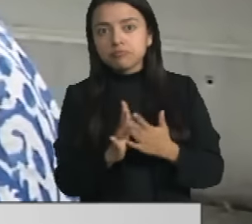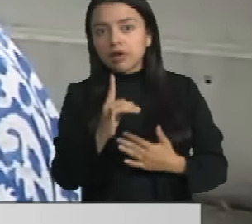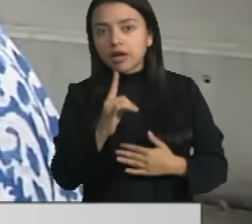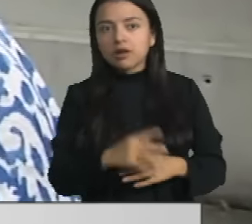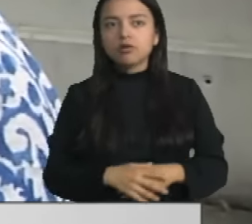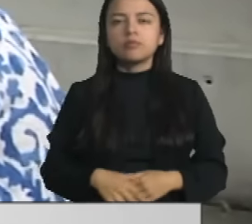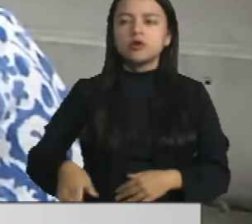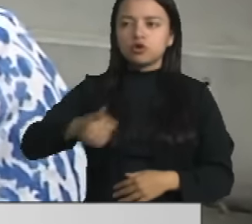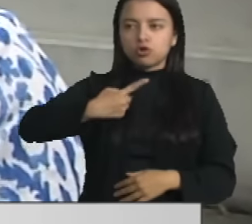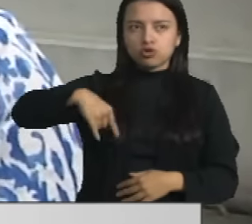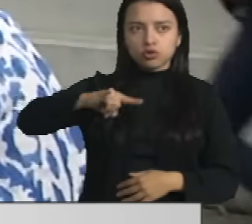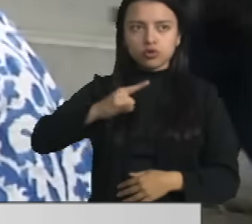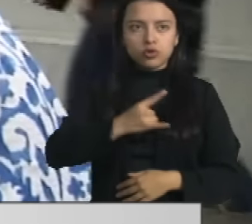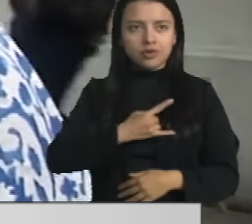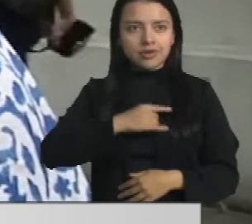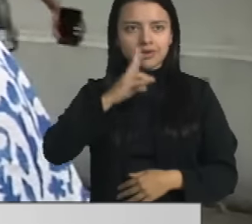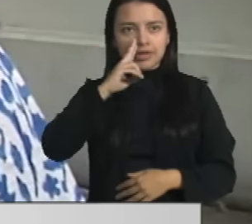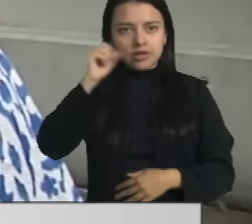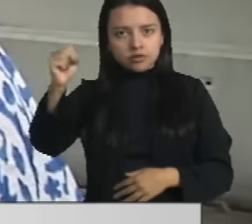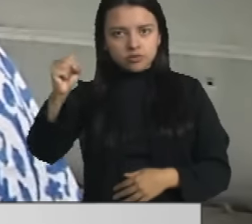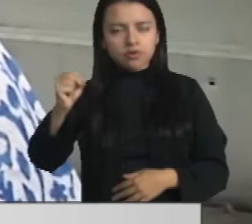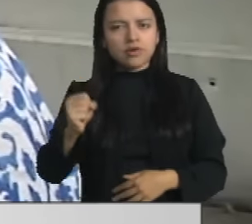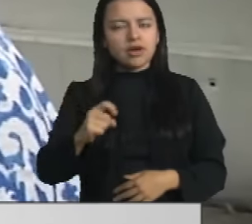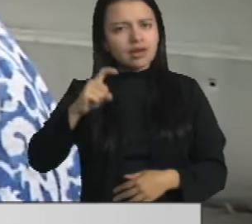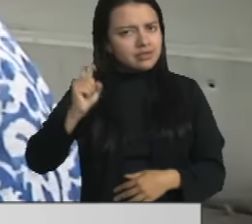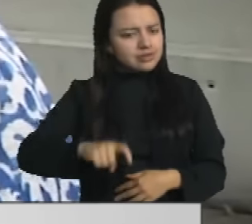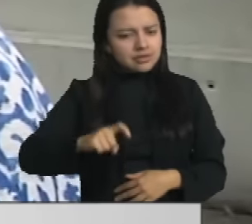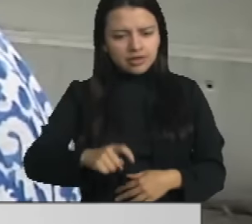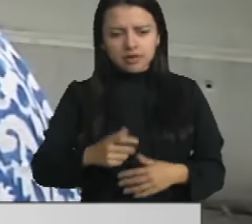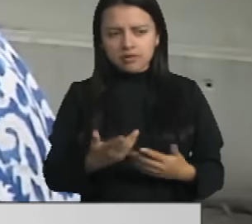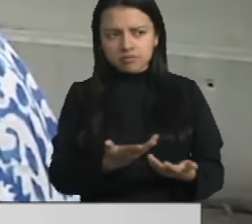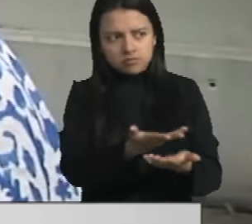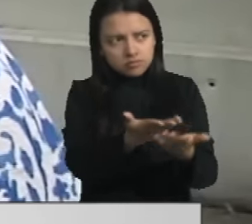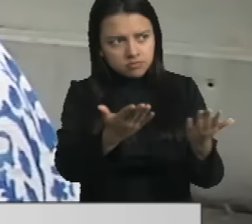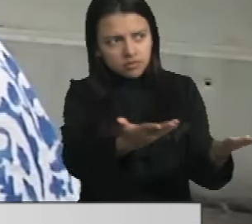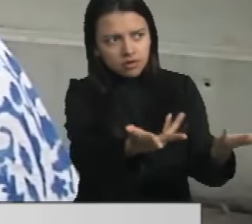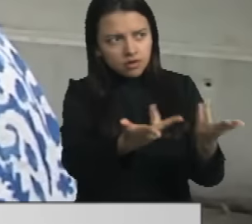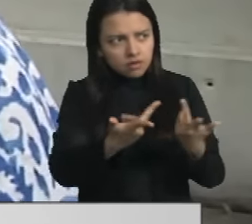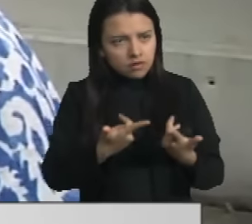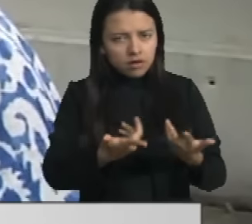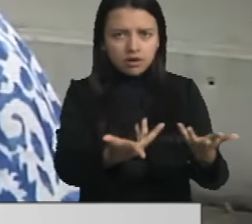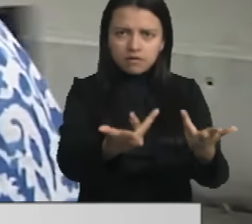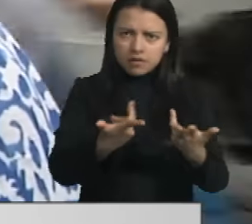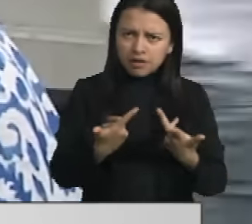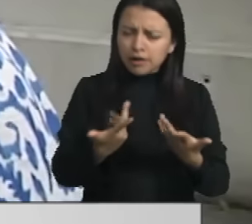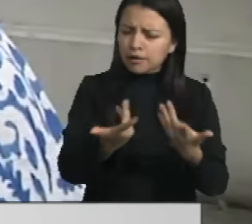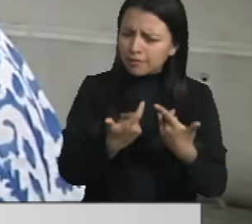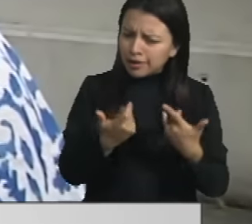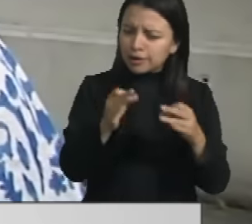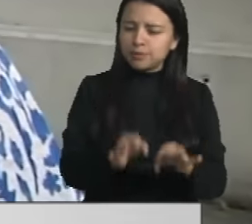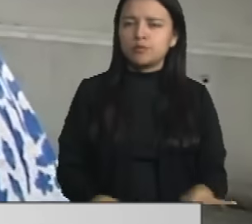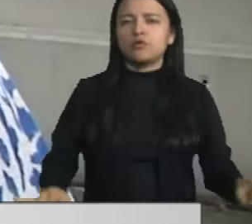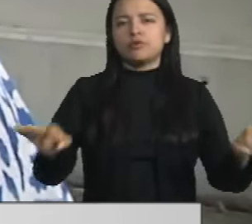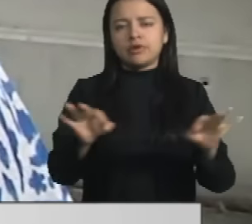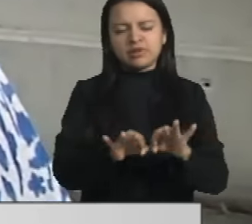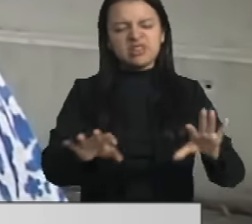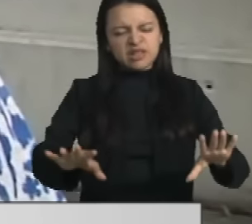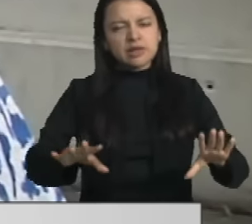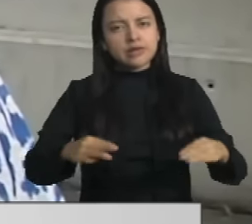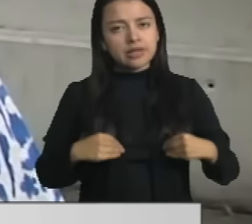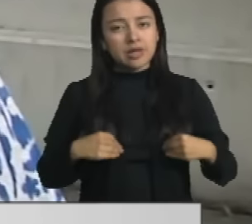rectoría y vicerrectoría en especial estamos abriendo el diálogo al debate, a las ideas, a la construcción, que es lo que hace una Universidad Nacional,